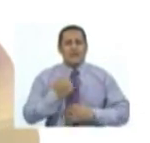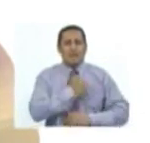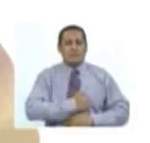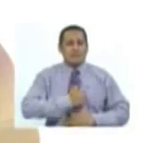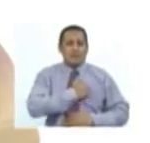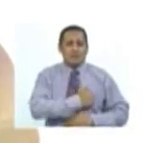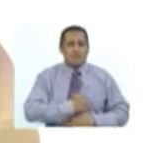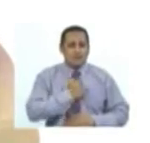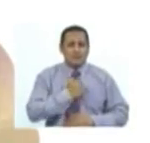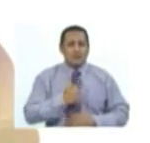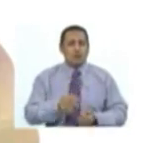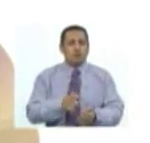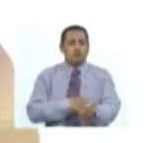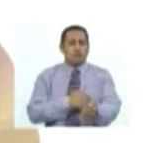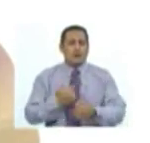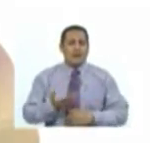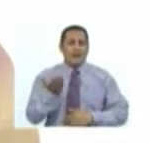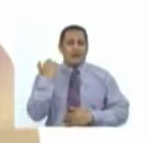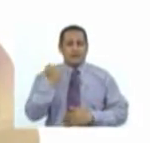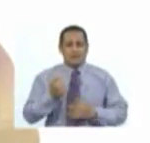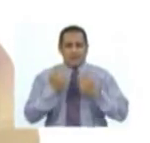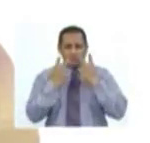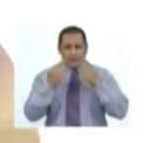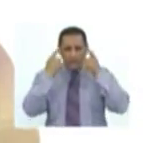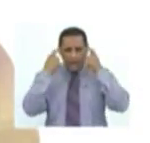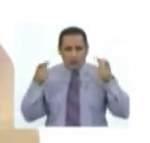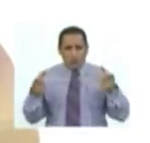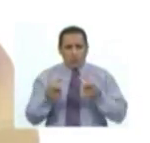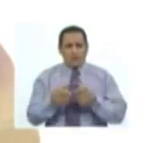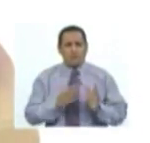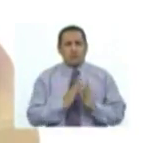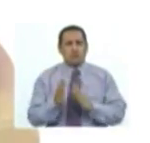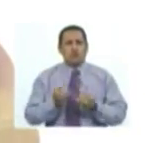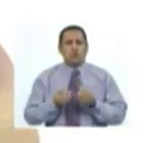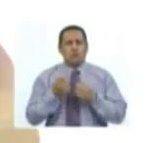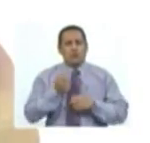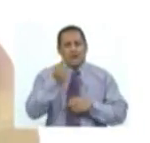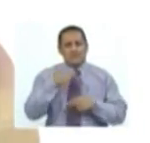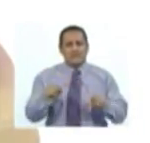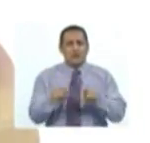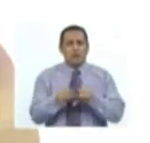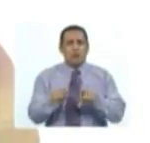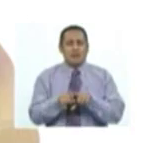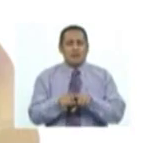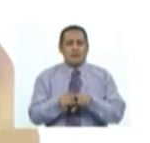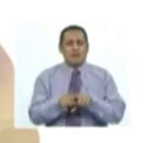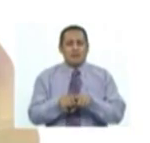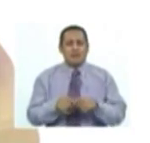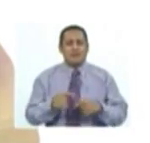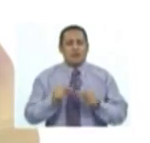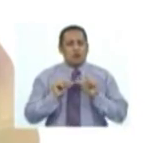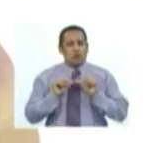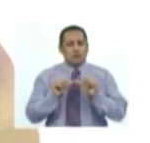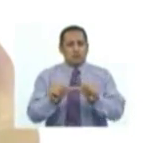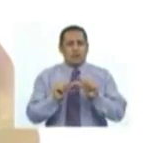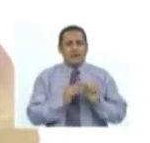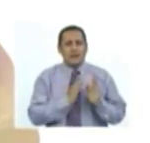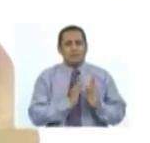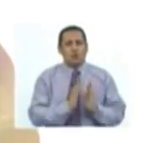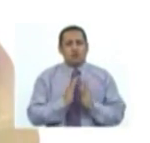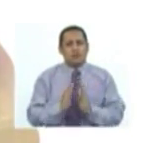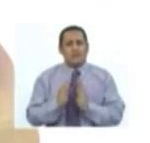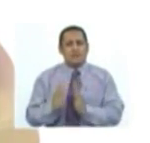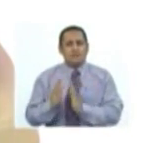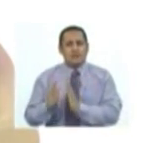lamentablemente, tradicionalmente se ha concebido el debido proceso como, casi con este sinónimo, seguir el